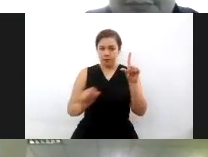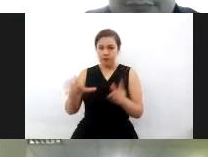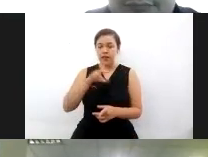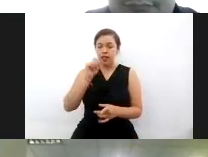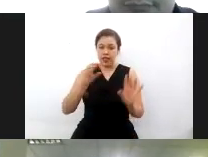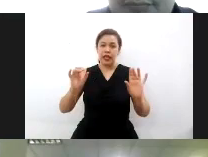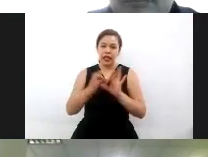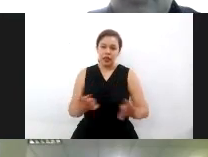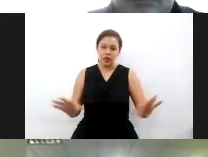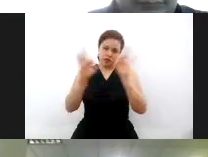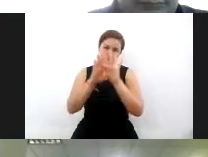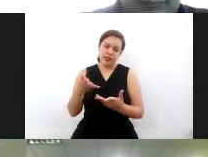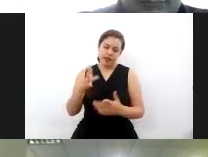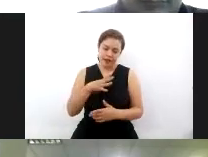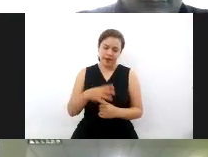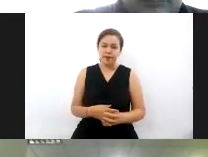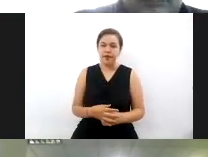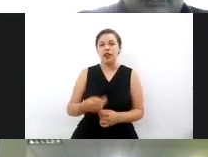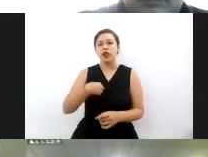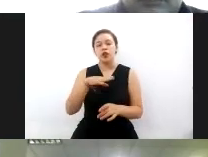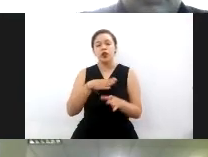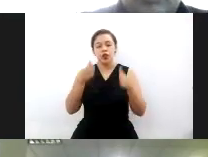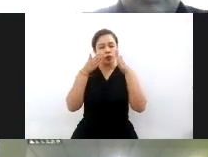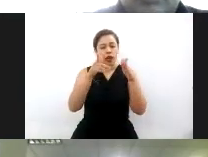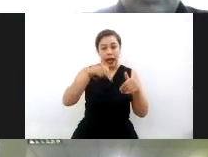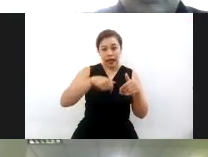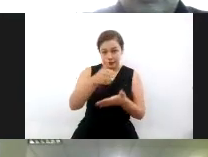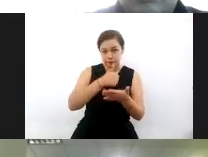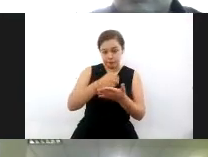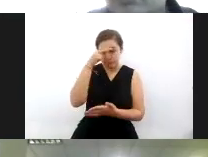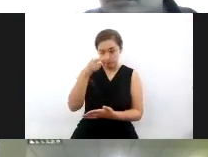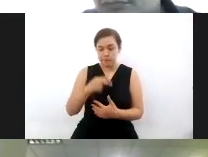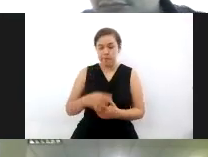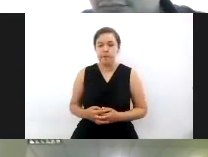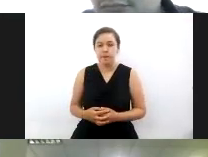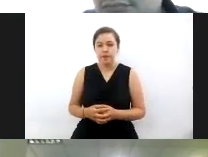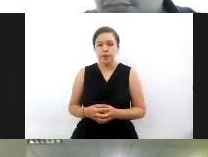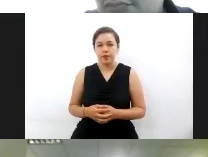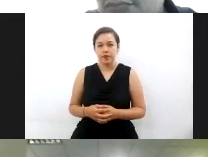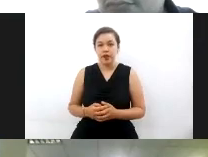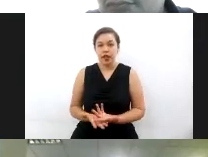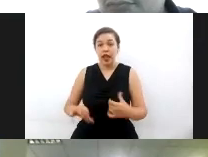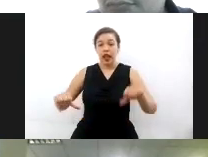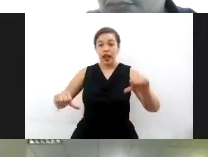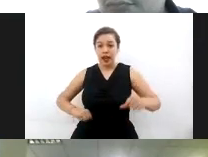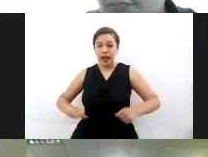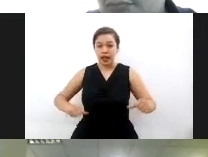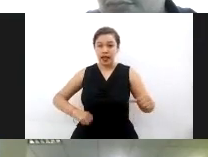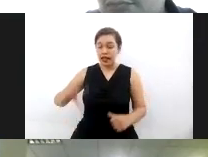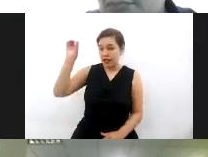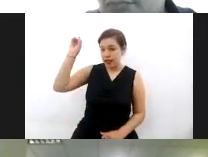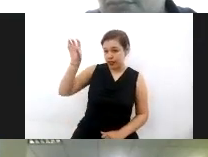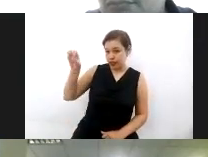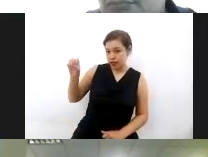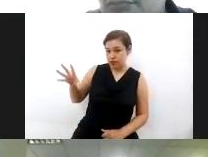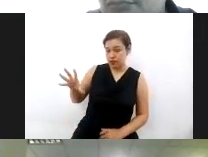importantes, ¿no? Pero bueno, nos vamos a enfocar básicamente a la Ciudad de México. Estas actividades que el semáforo verde va a